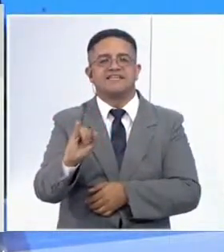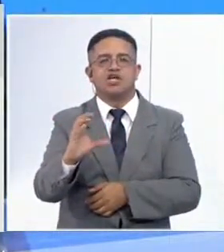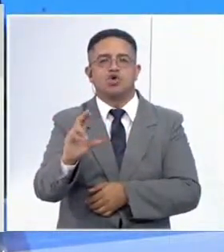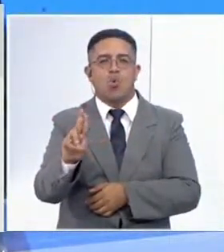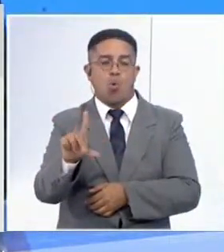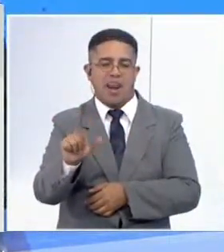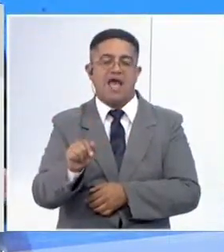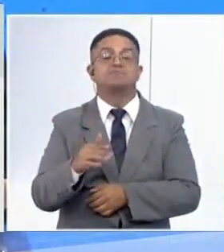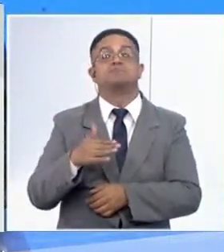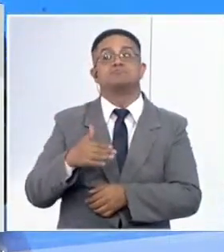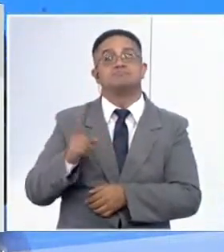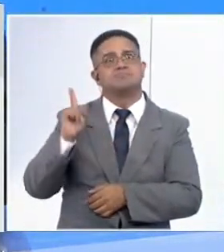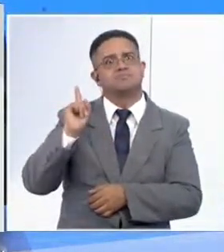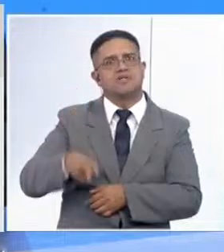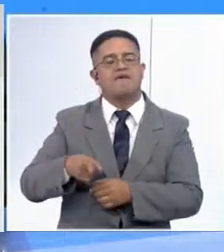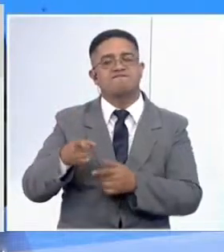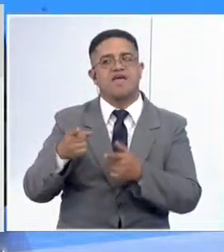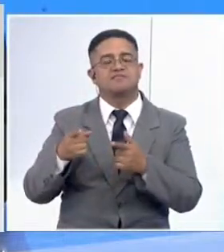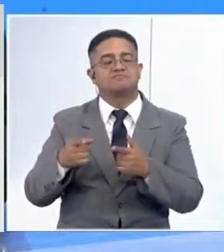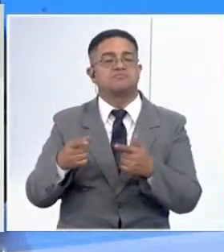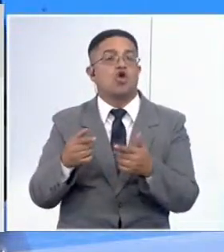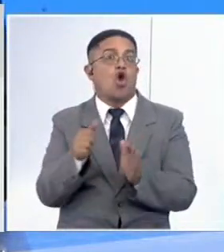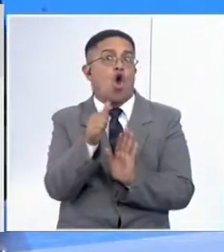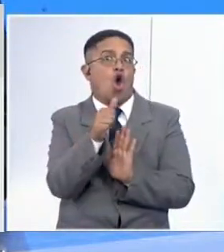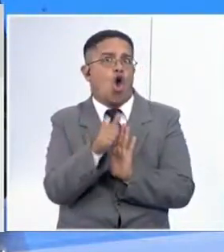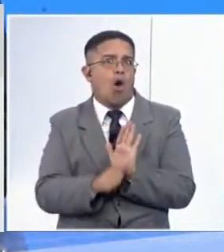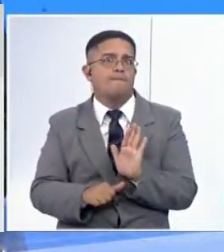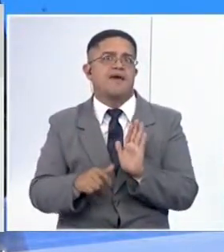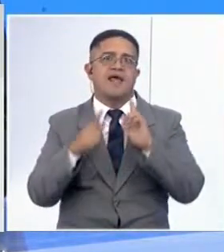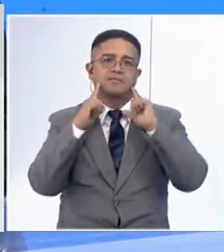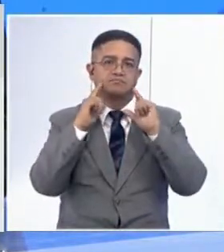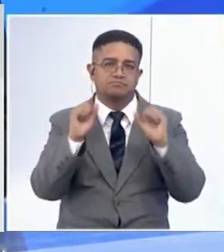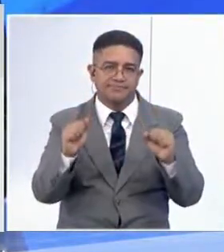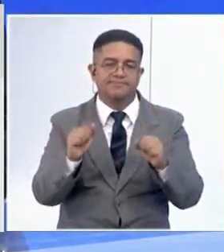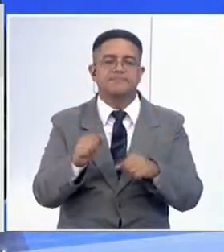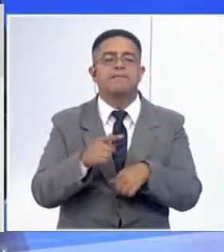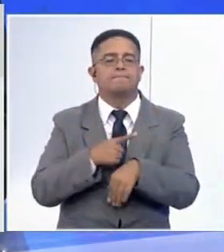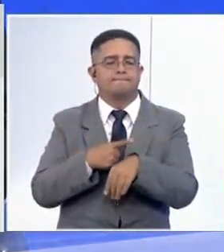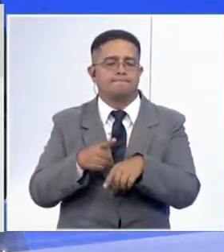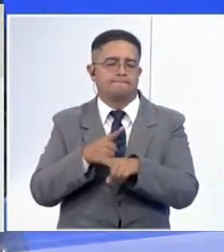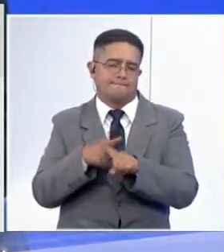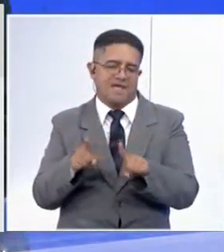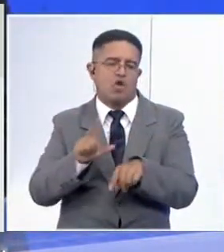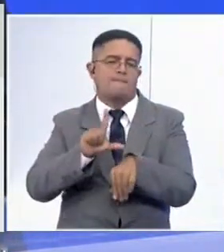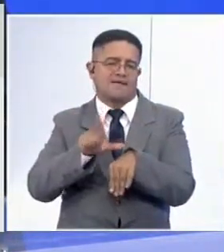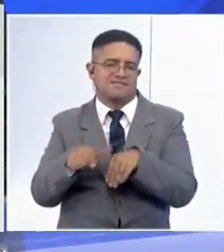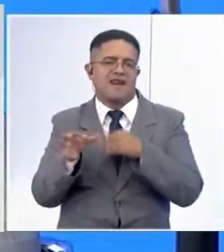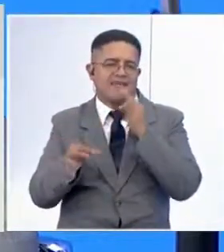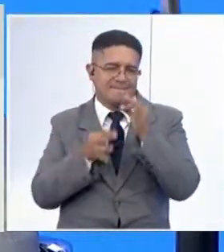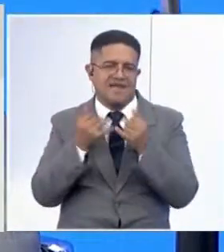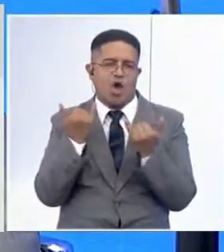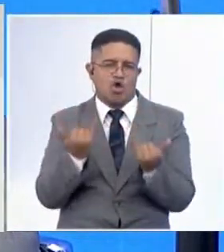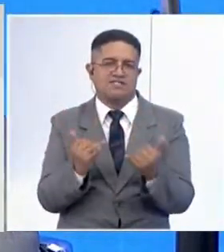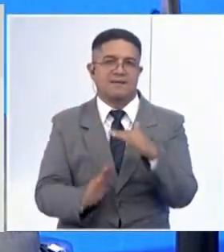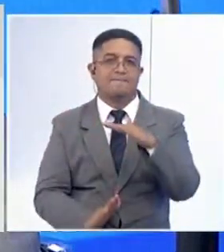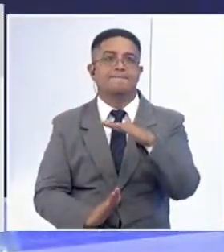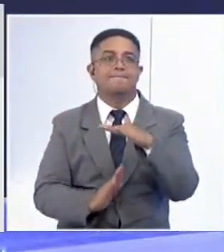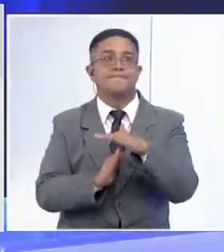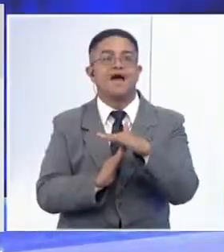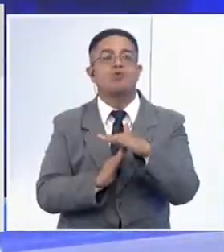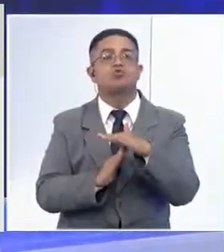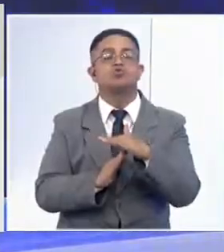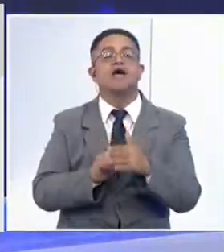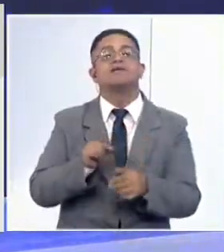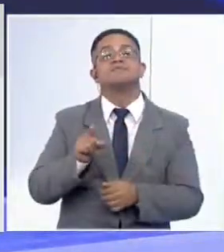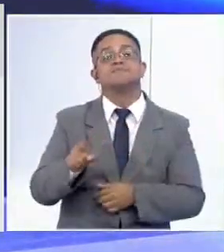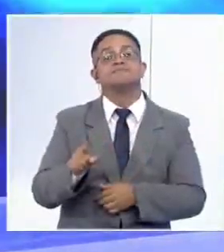porque si no puede ocasionar problemas más adelante incluso en el páncreas. Lo vamos a ver en la próxima parte. Vamos a una pausa porque tenemos que cumplir con